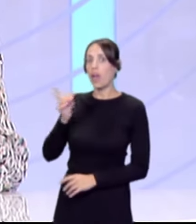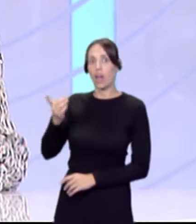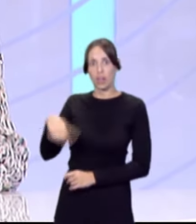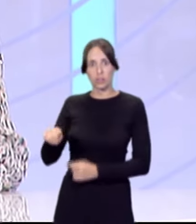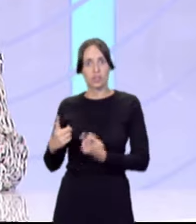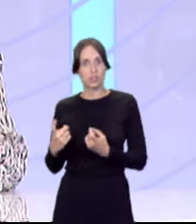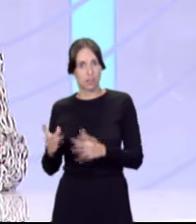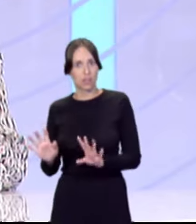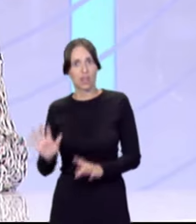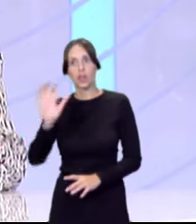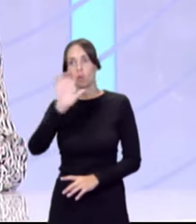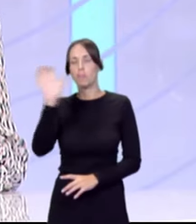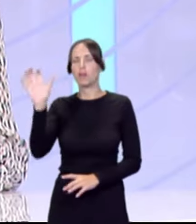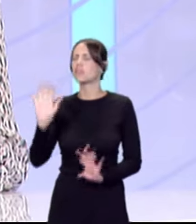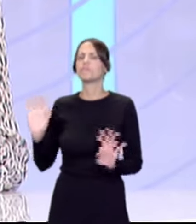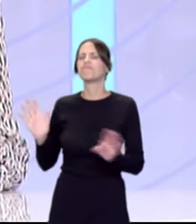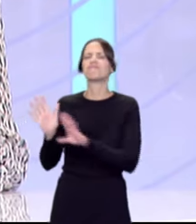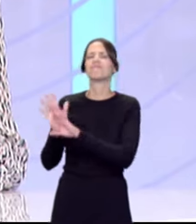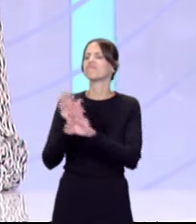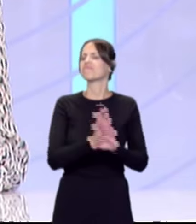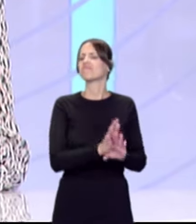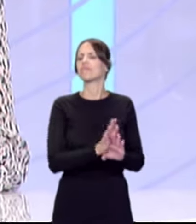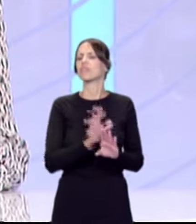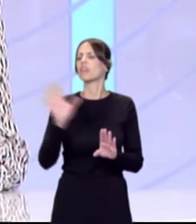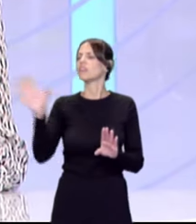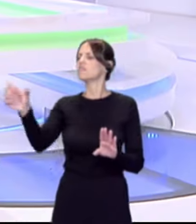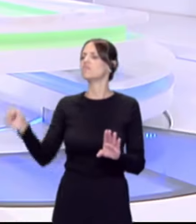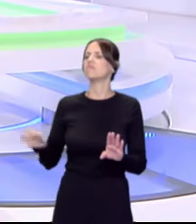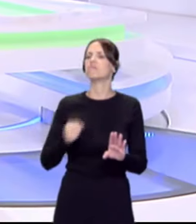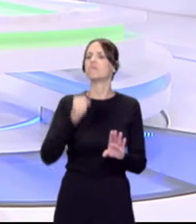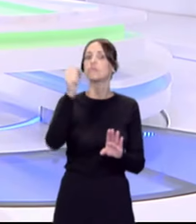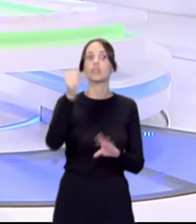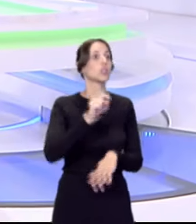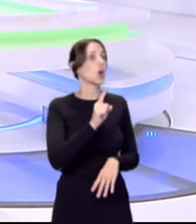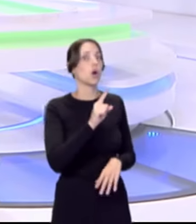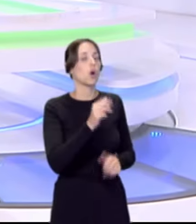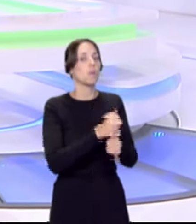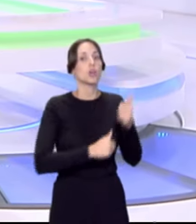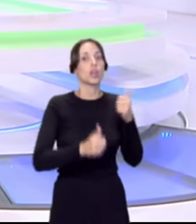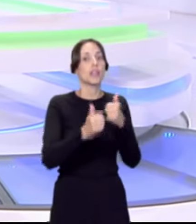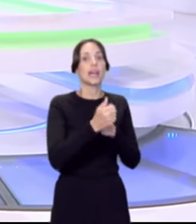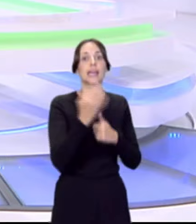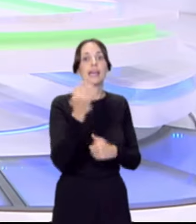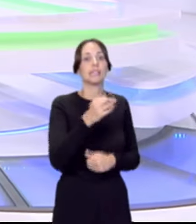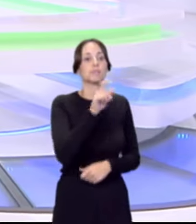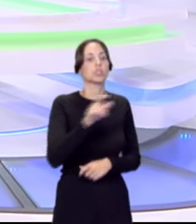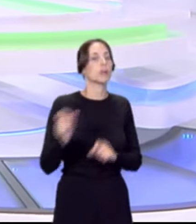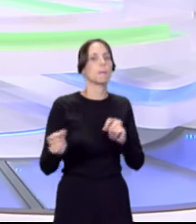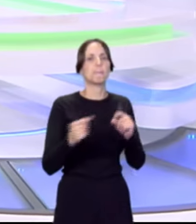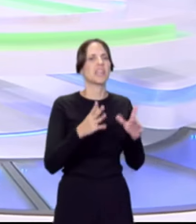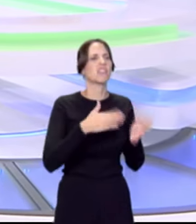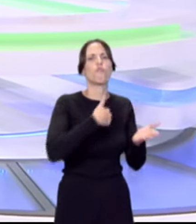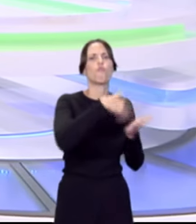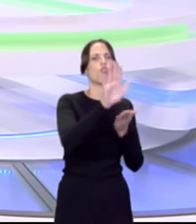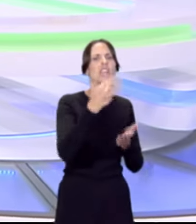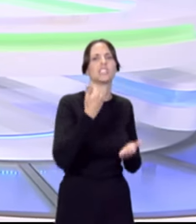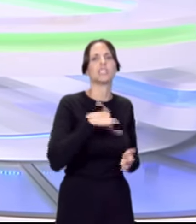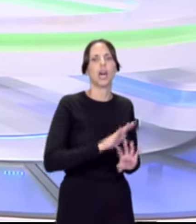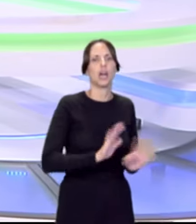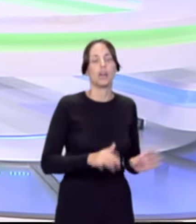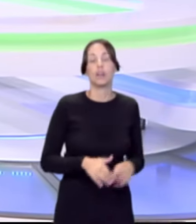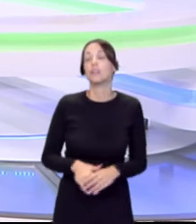en toda Europa. No, es... Aquí lo que parece es que lo que prima tenemos que sacar, claro, a los migrantes de una manera, de cualquier manera ya. Vamos a dejarlos